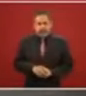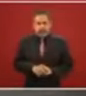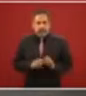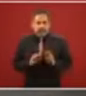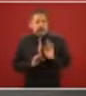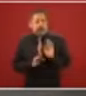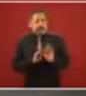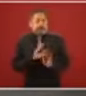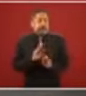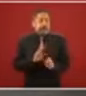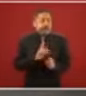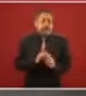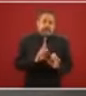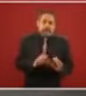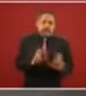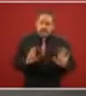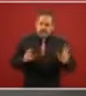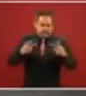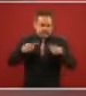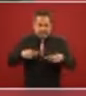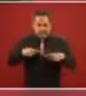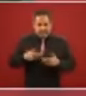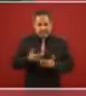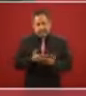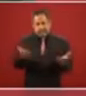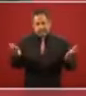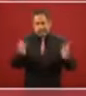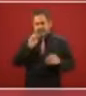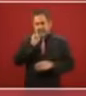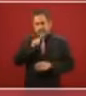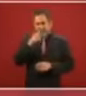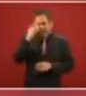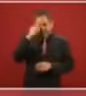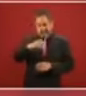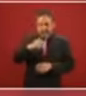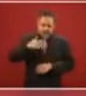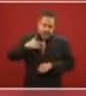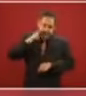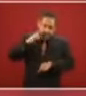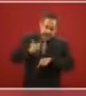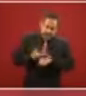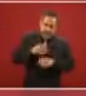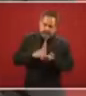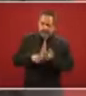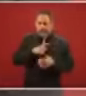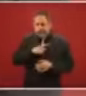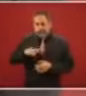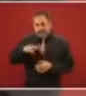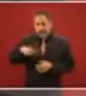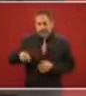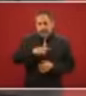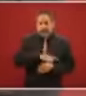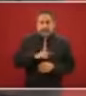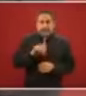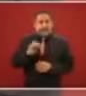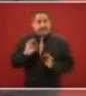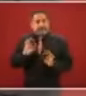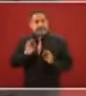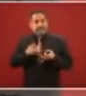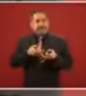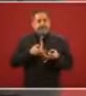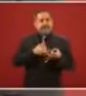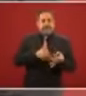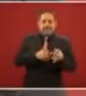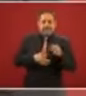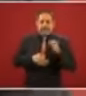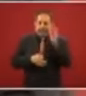paternalismo, o sea, la gente sabe ser responsable. Sí, la tentación del poder, la